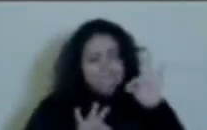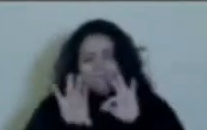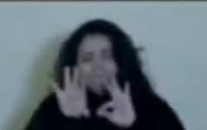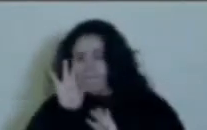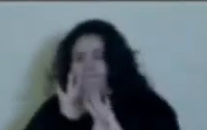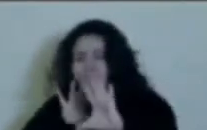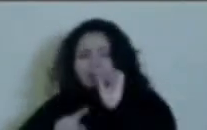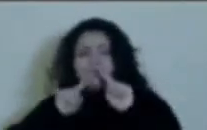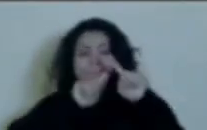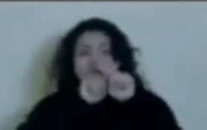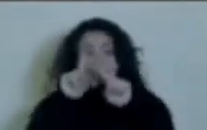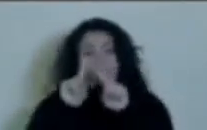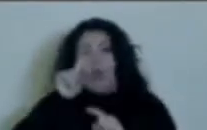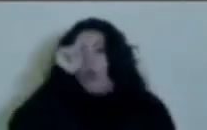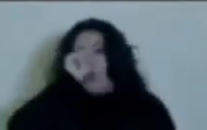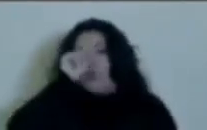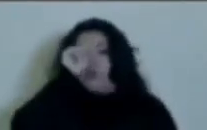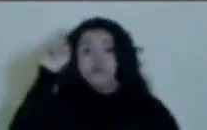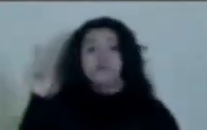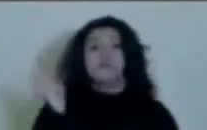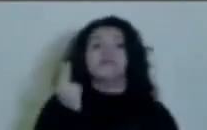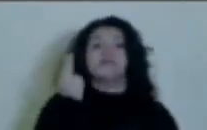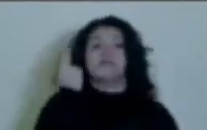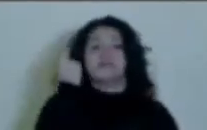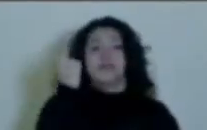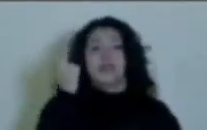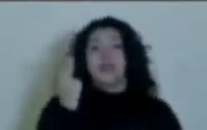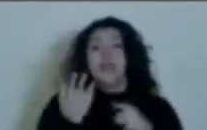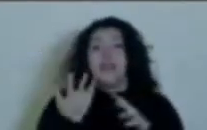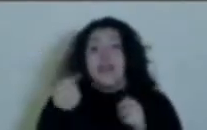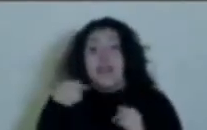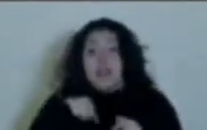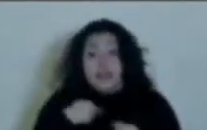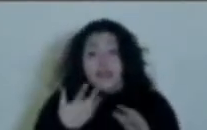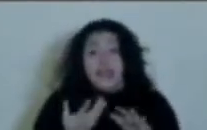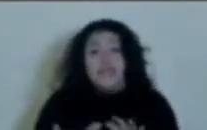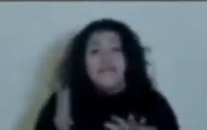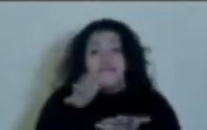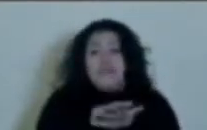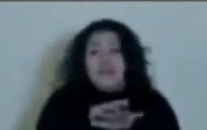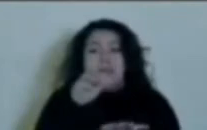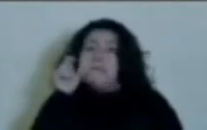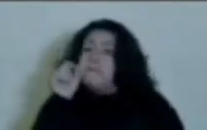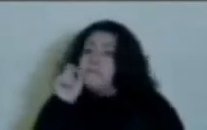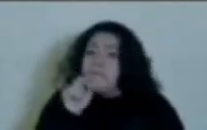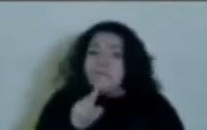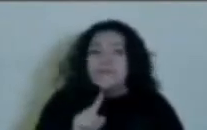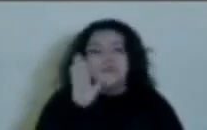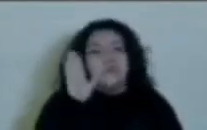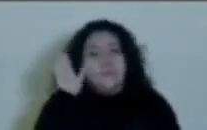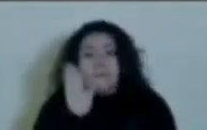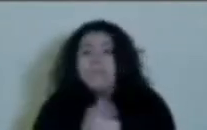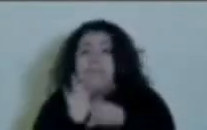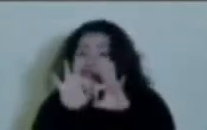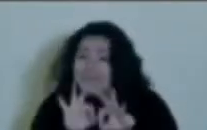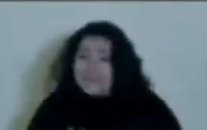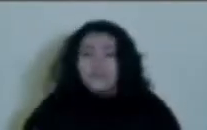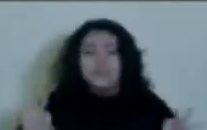nuevos consejeros universitarios que son parte del máximo órgano de gobierno de nuestra